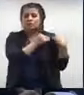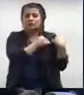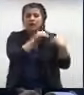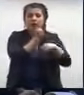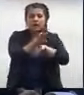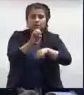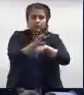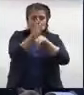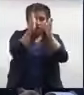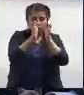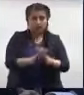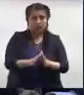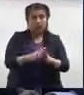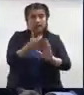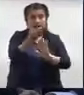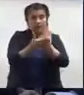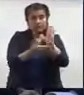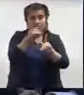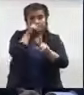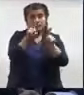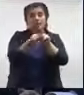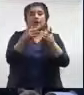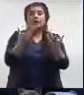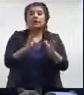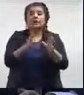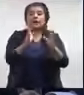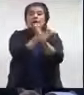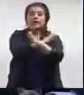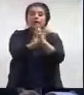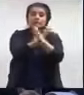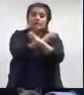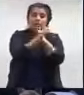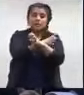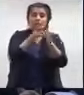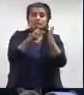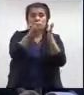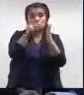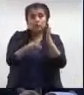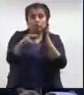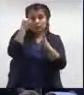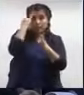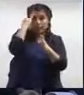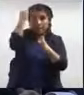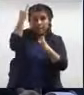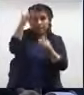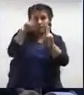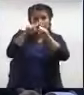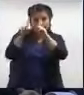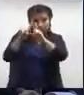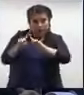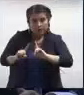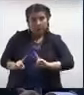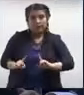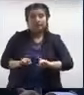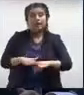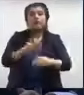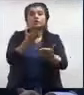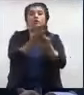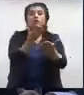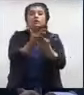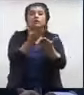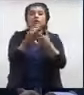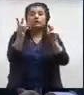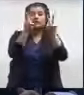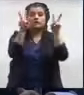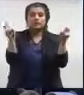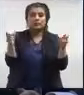asesorar en la definición y desarrollo de estrategias, programas, proyectos y demás actividades requeridas en